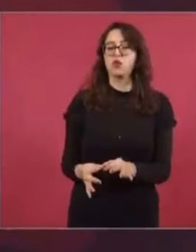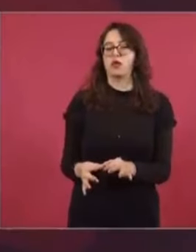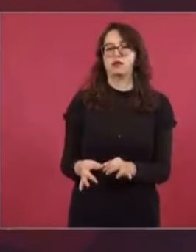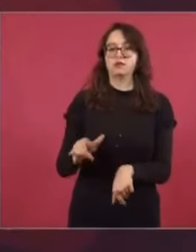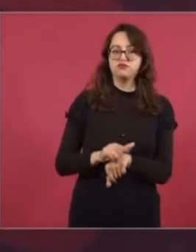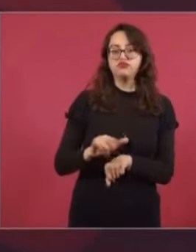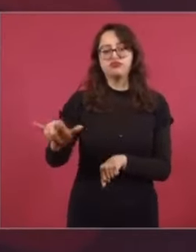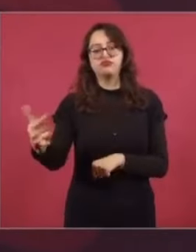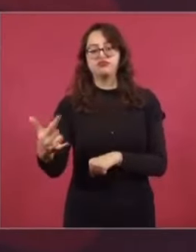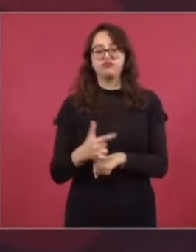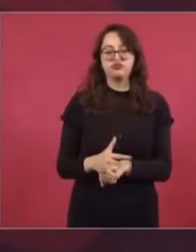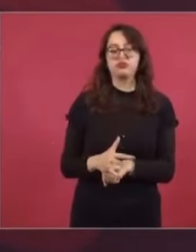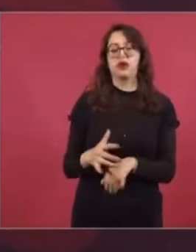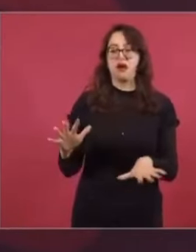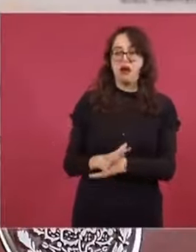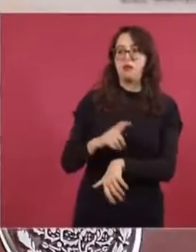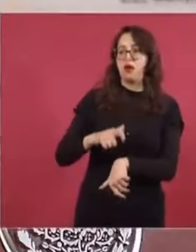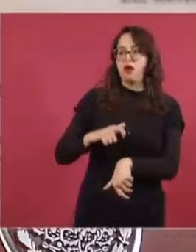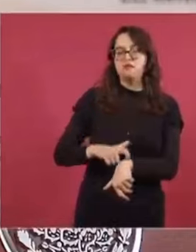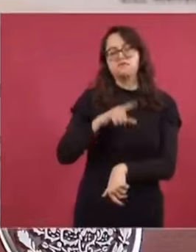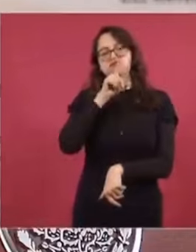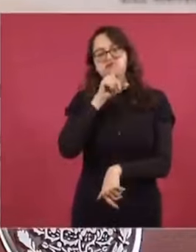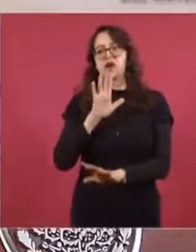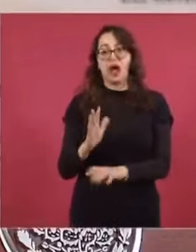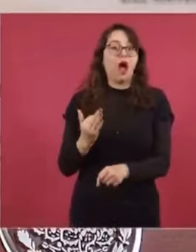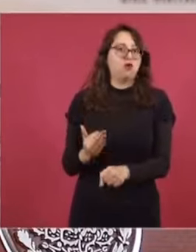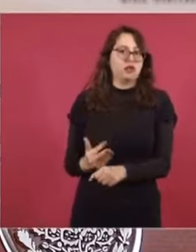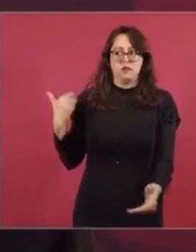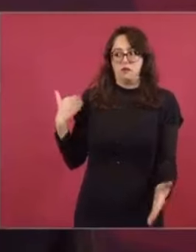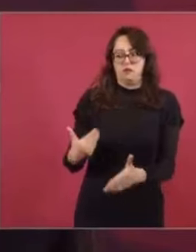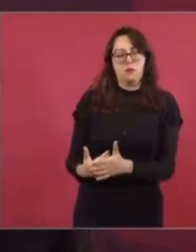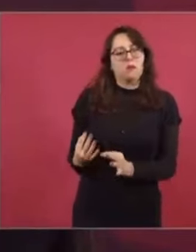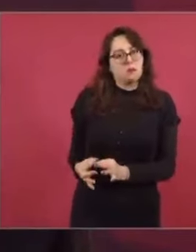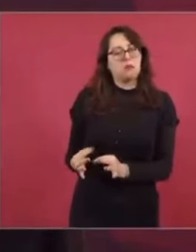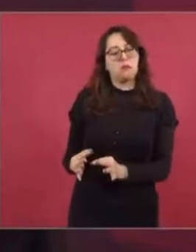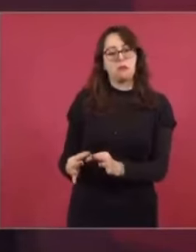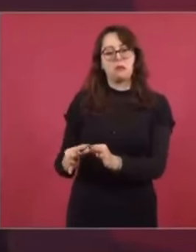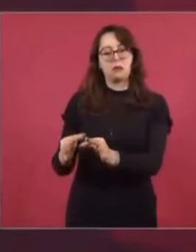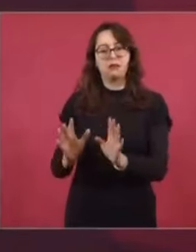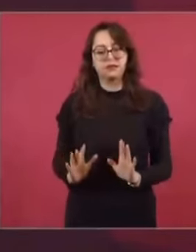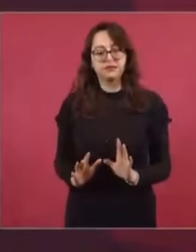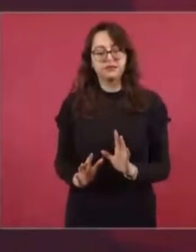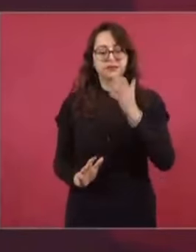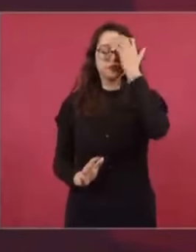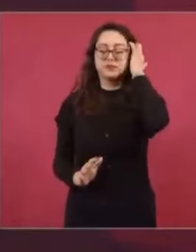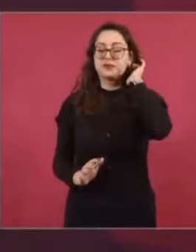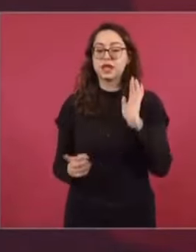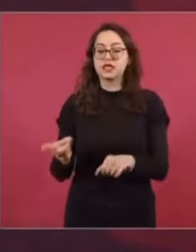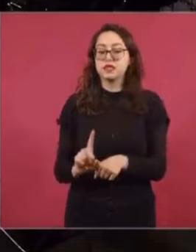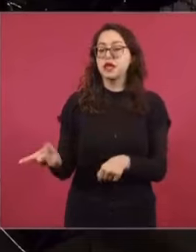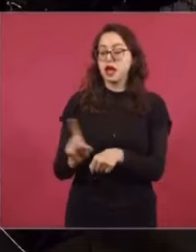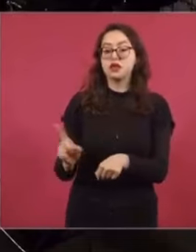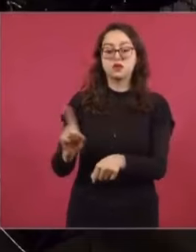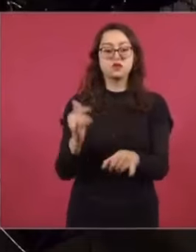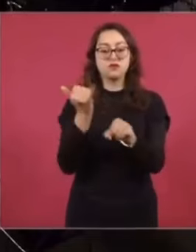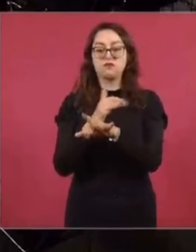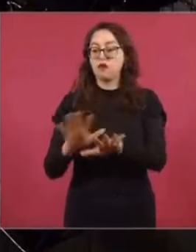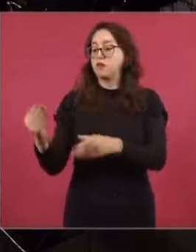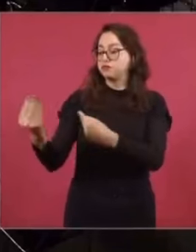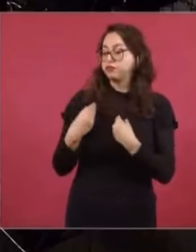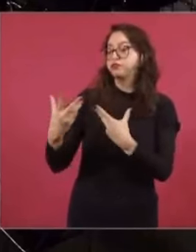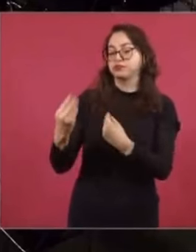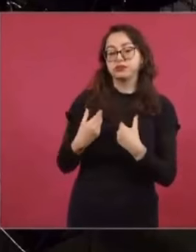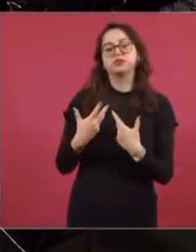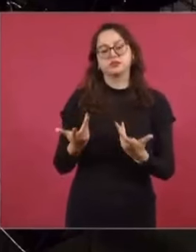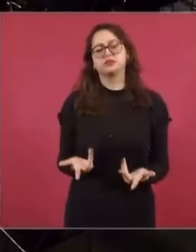puntuales, que no haya demoras, y están cumpliendo con eso. Tenemos un informe diario y sabemos que poco